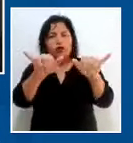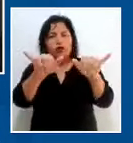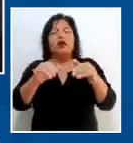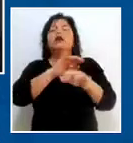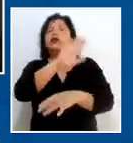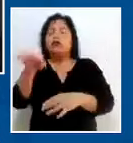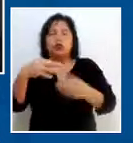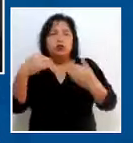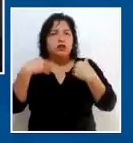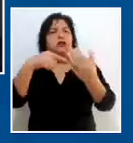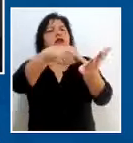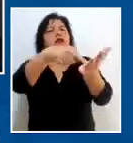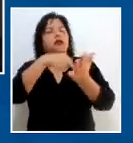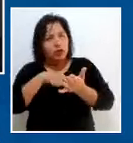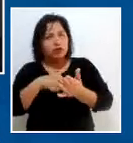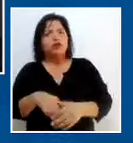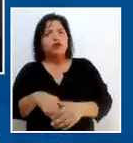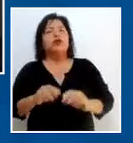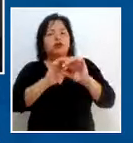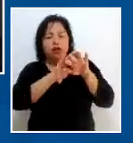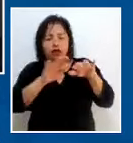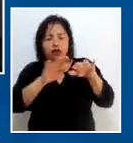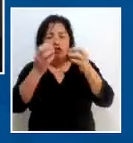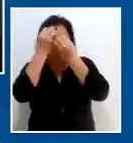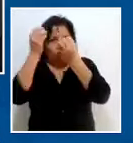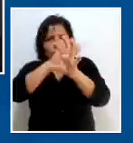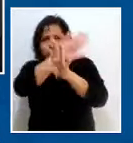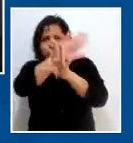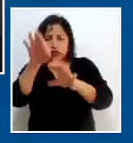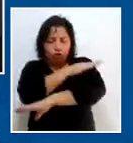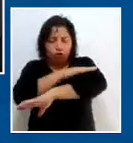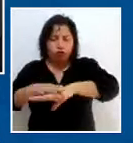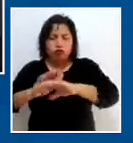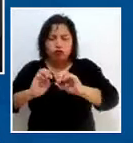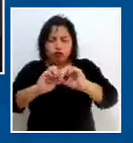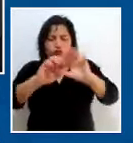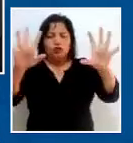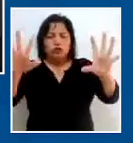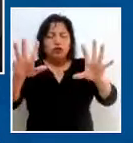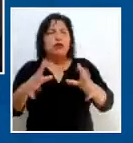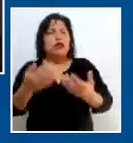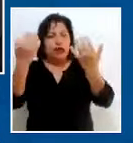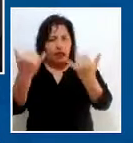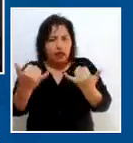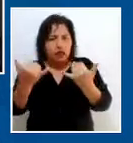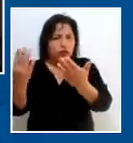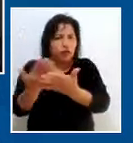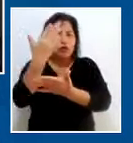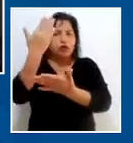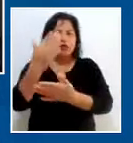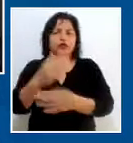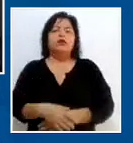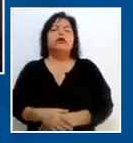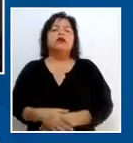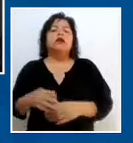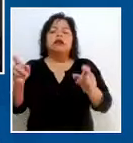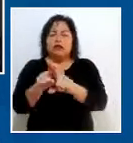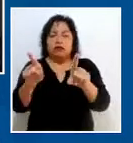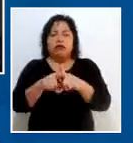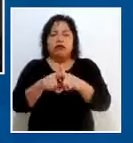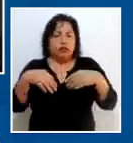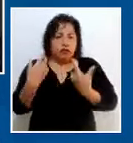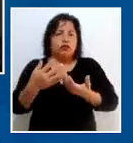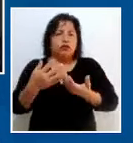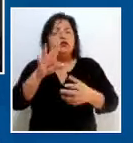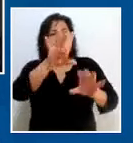misma obligación de tener actualizado estos portales, ¿no? Entonces, en los portales podemos encontrar información